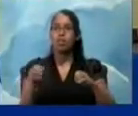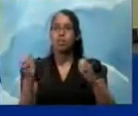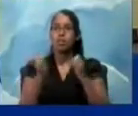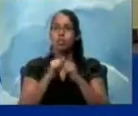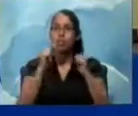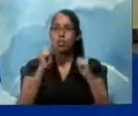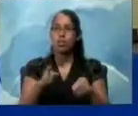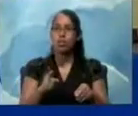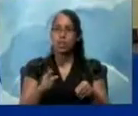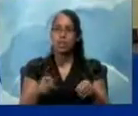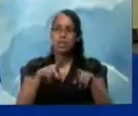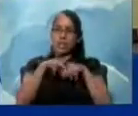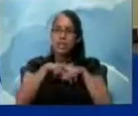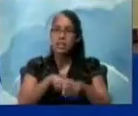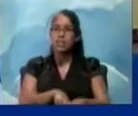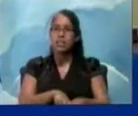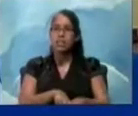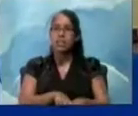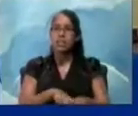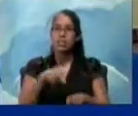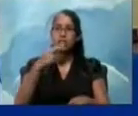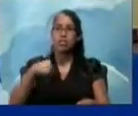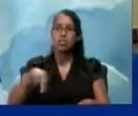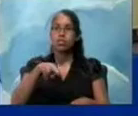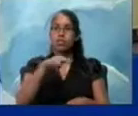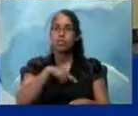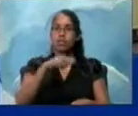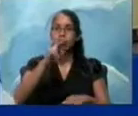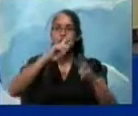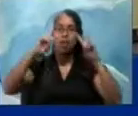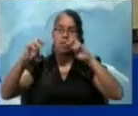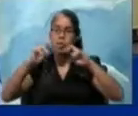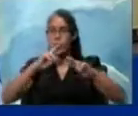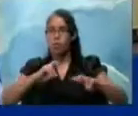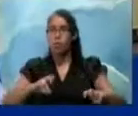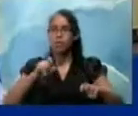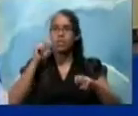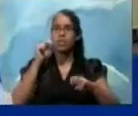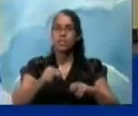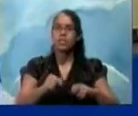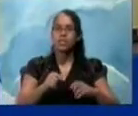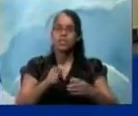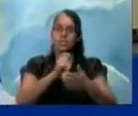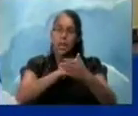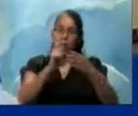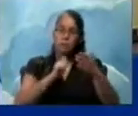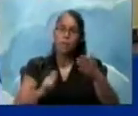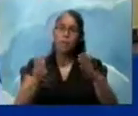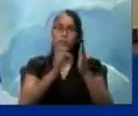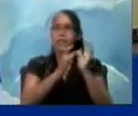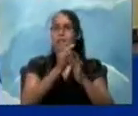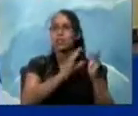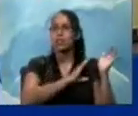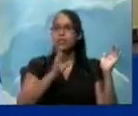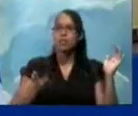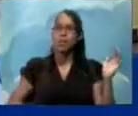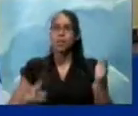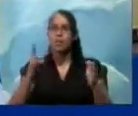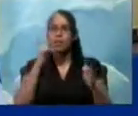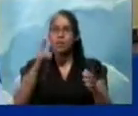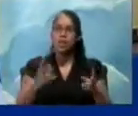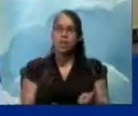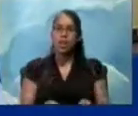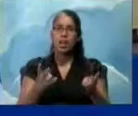esa sentencia. Nosotros hemos revisado el expediente, hemos visto la vida